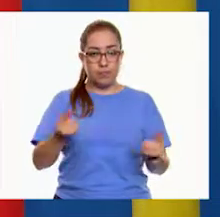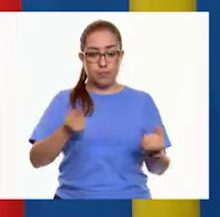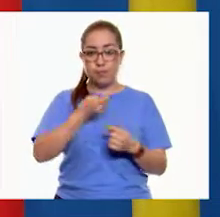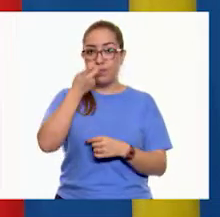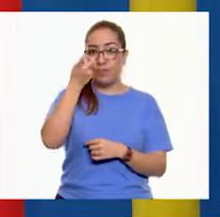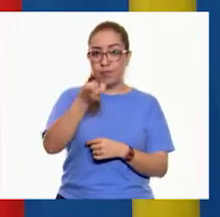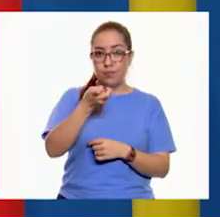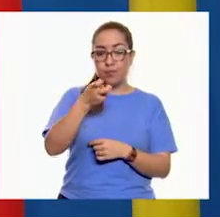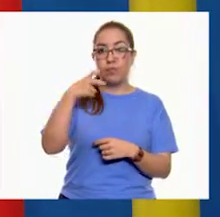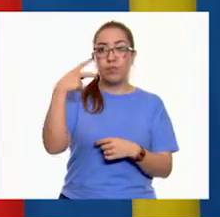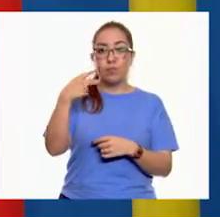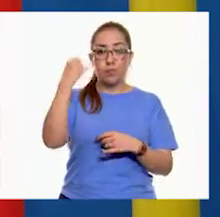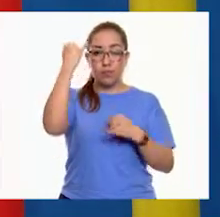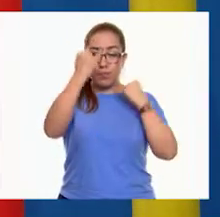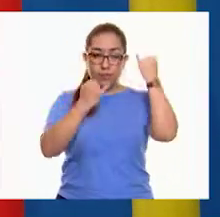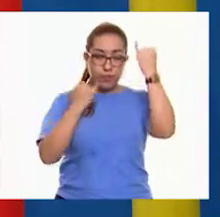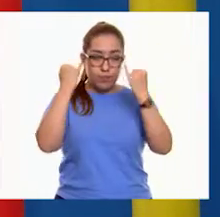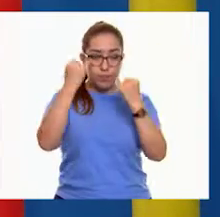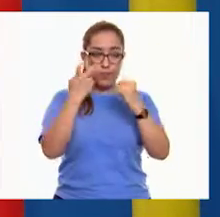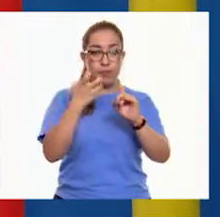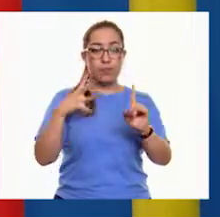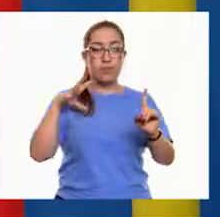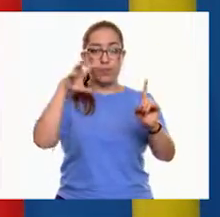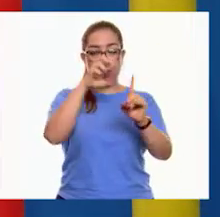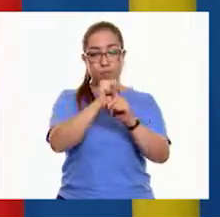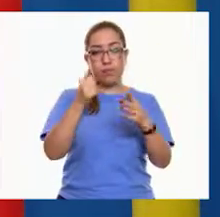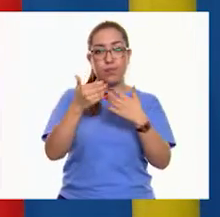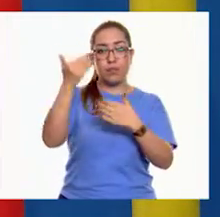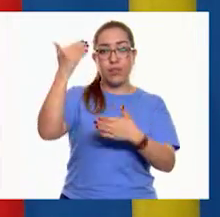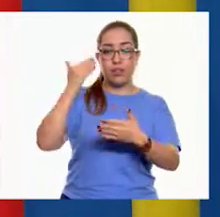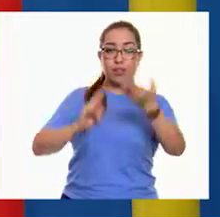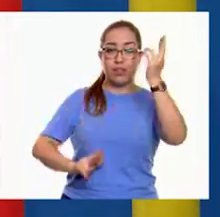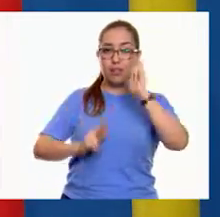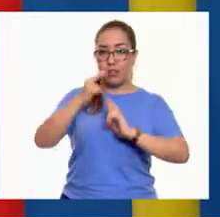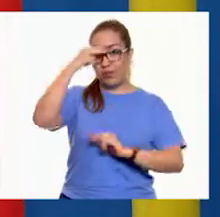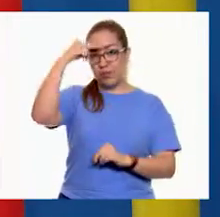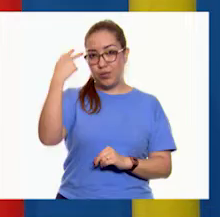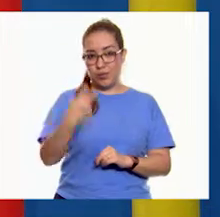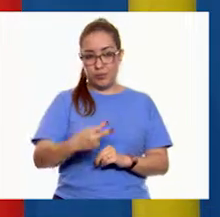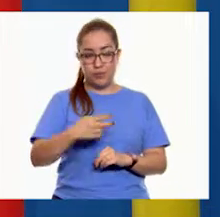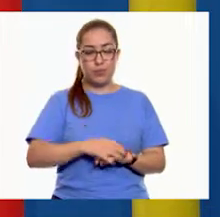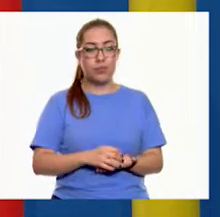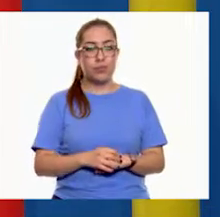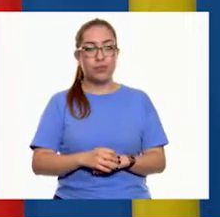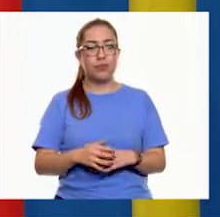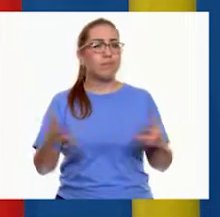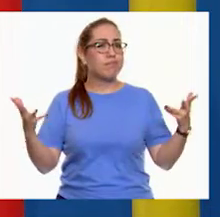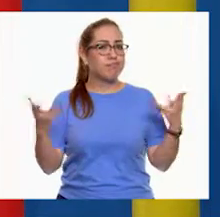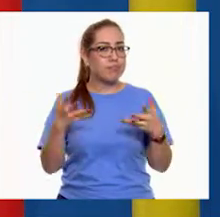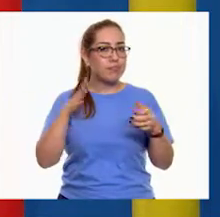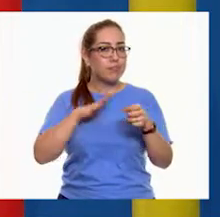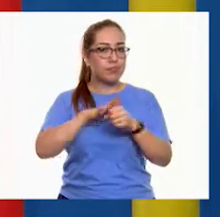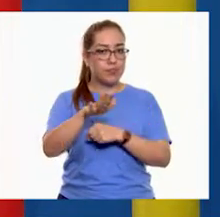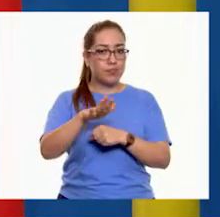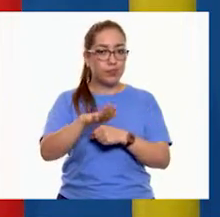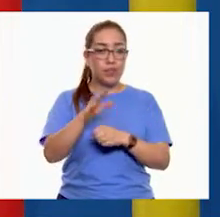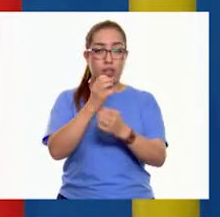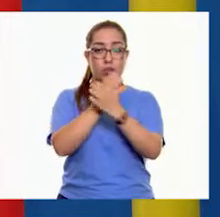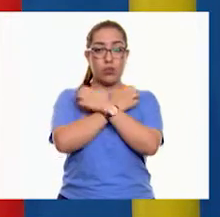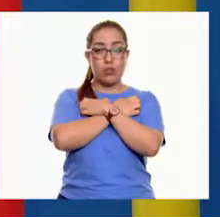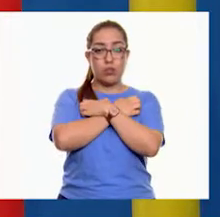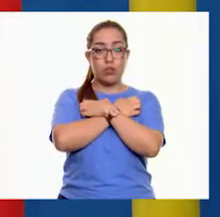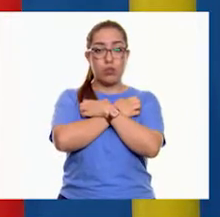los ideales que se perseguían desde antes de la Revolución Mexicana, de establecer un sistema de educación